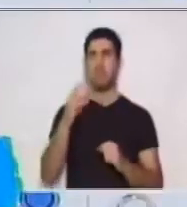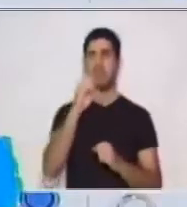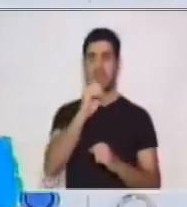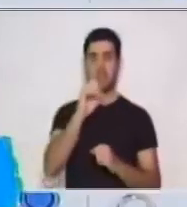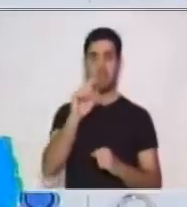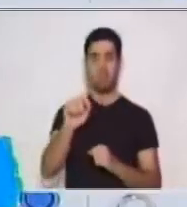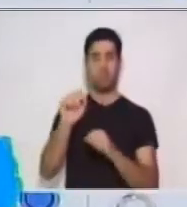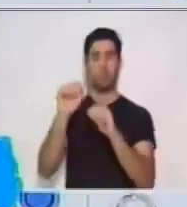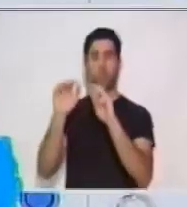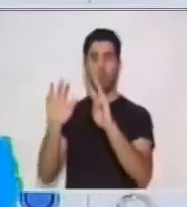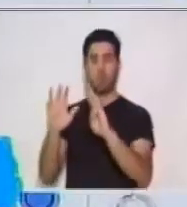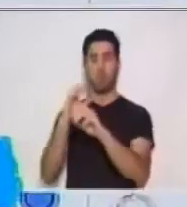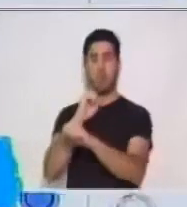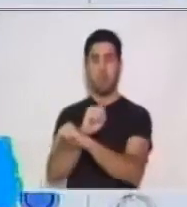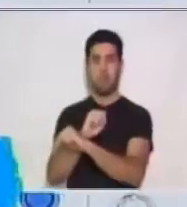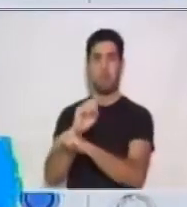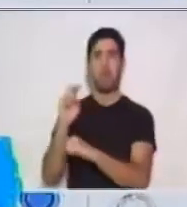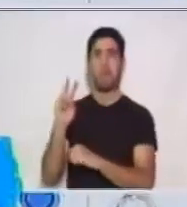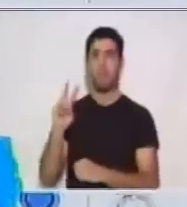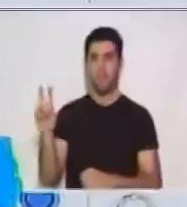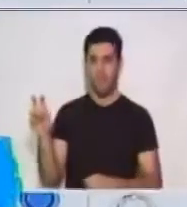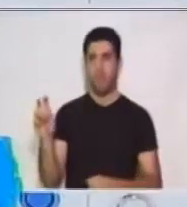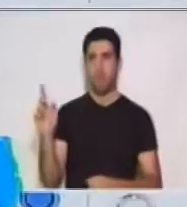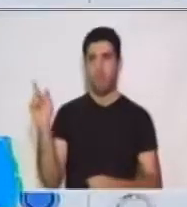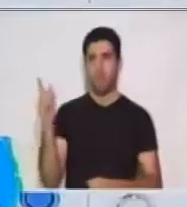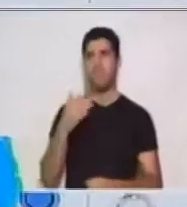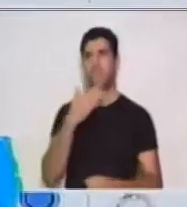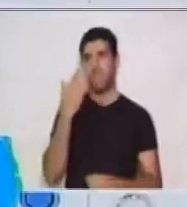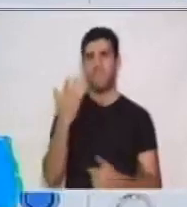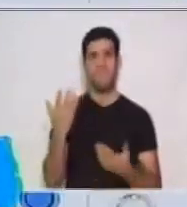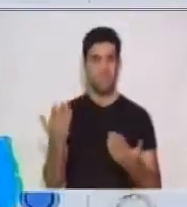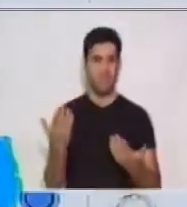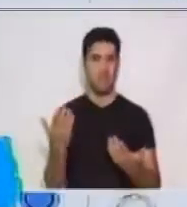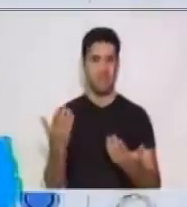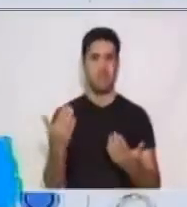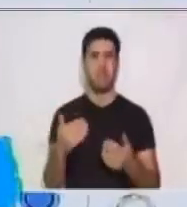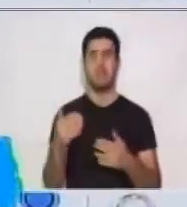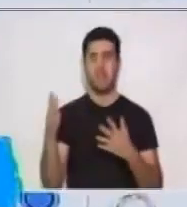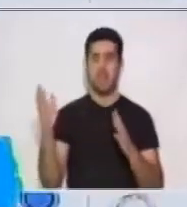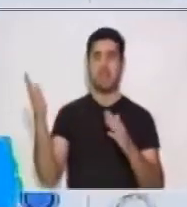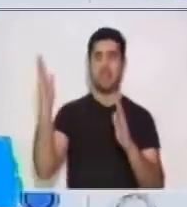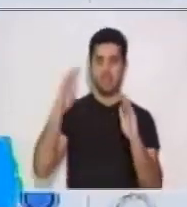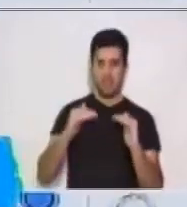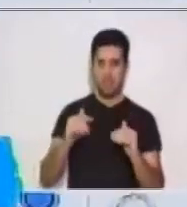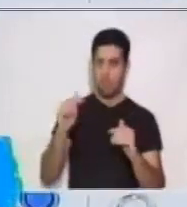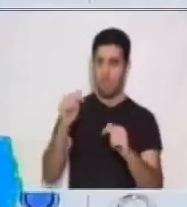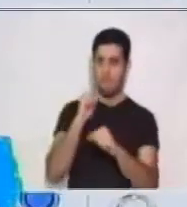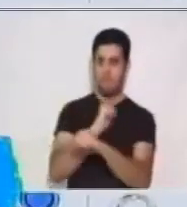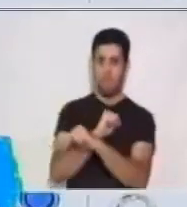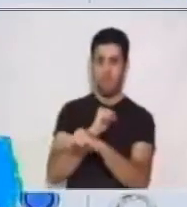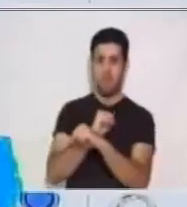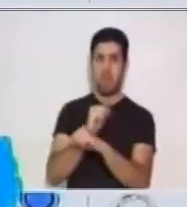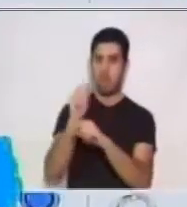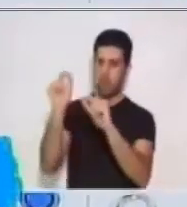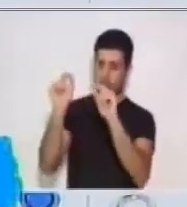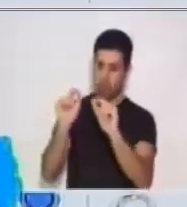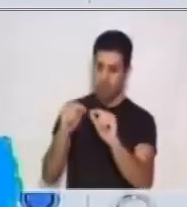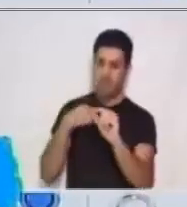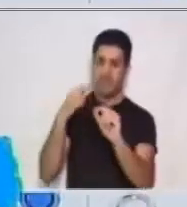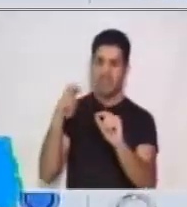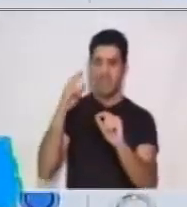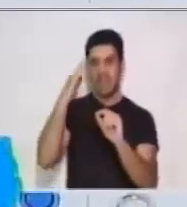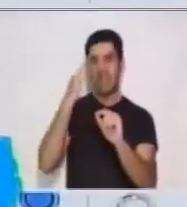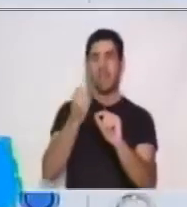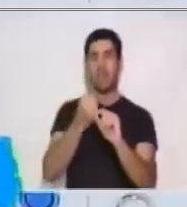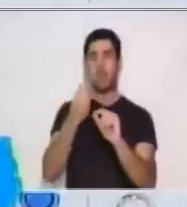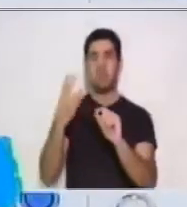se puede representar como un decimal, como 0.8, y lo multiplico por el número al que le quiero calcular el porcentaje